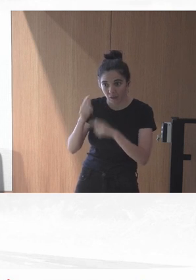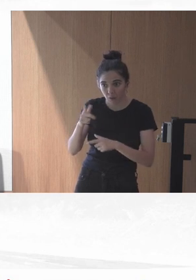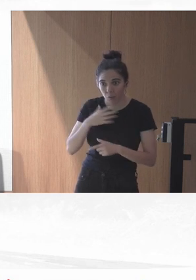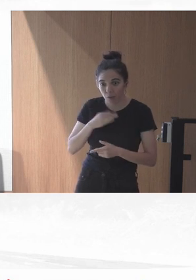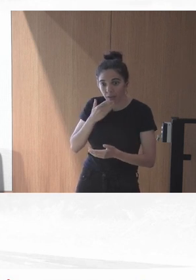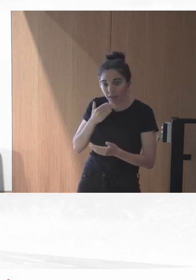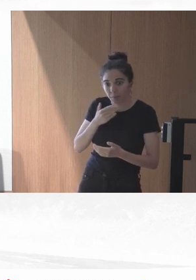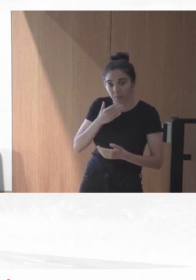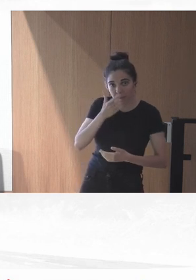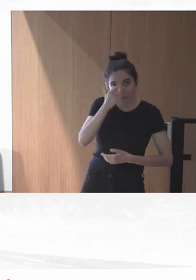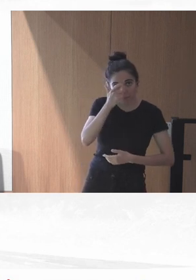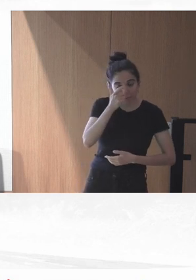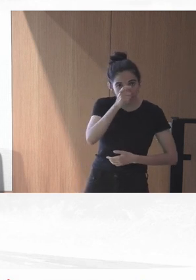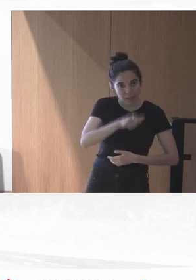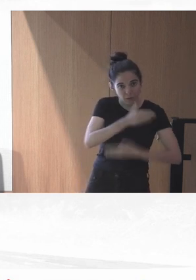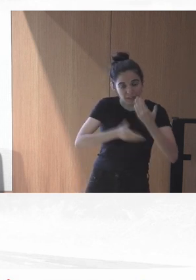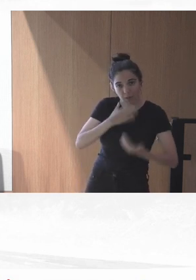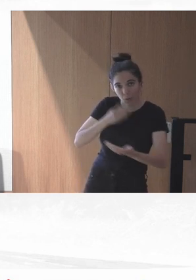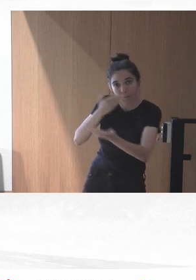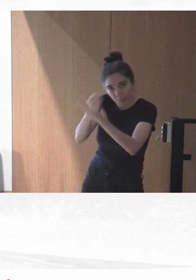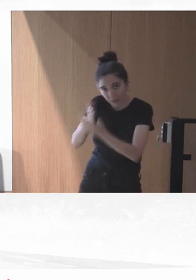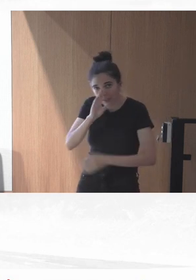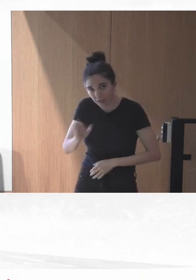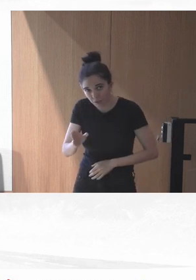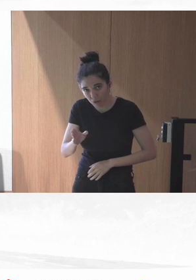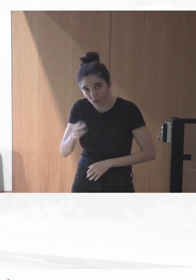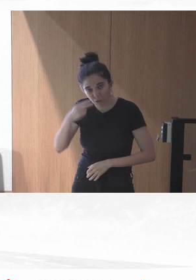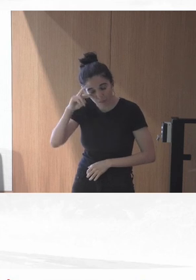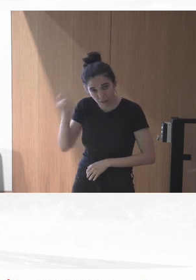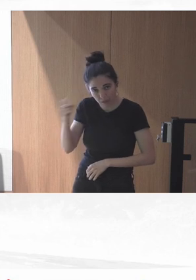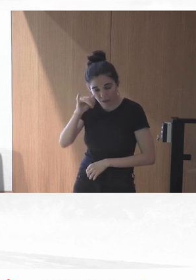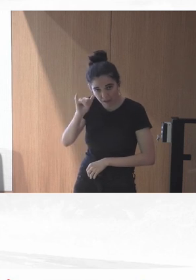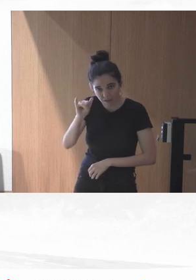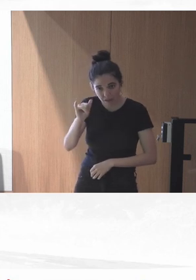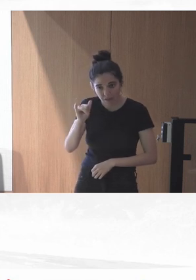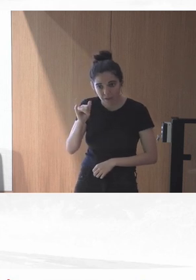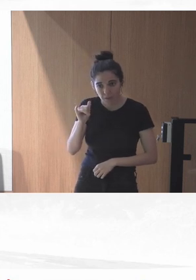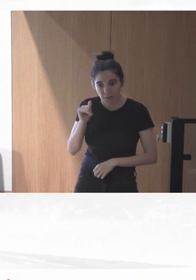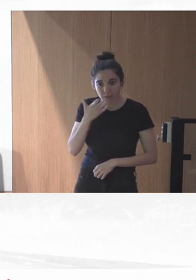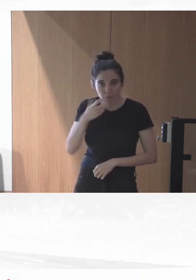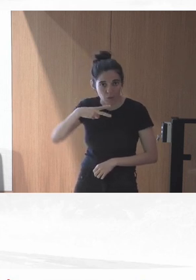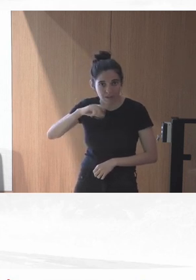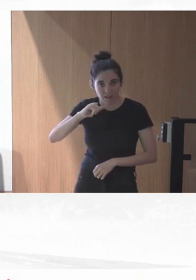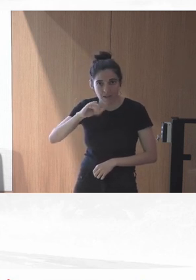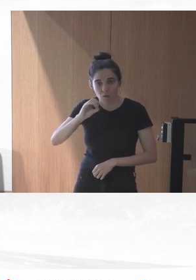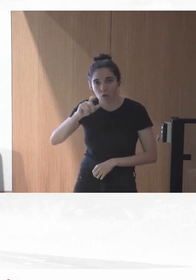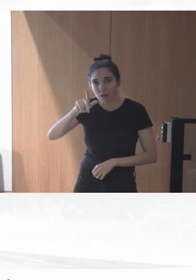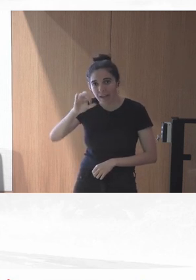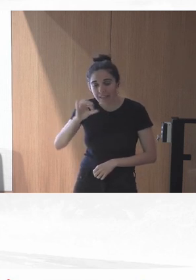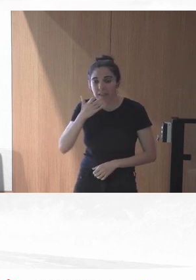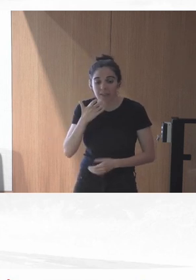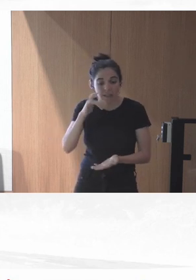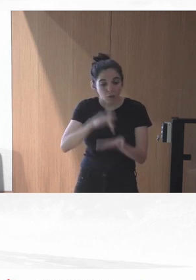caso de Nicolás, que ha tenido la experiencia, ¿cierto? Y ya sabe si en un nuevo episodio él